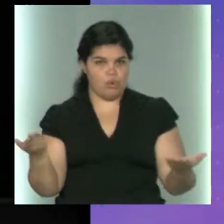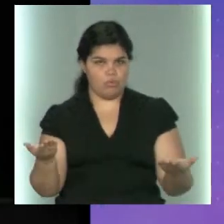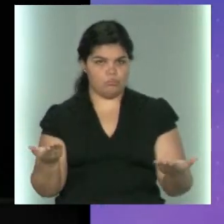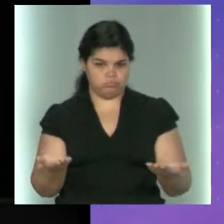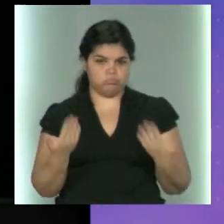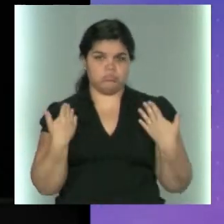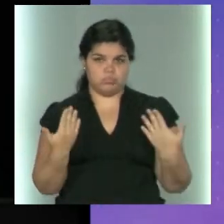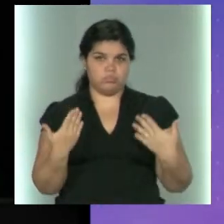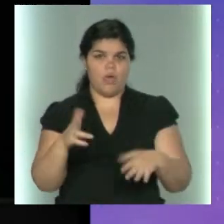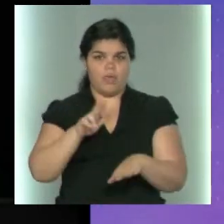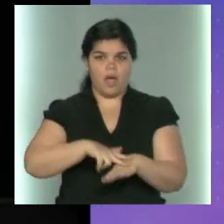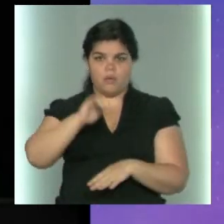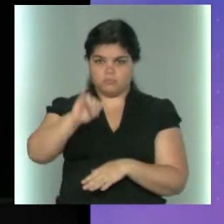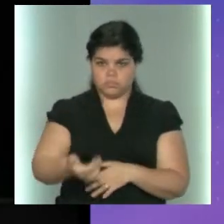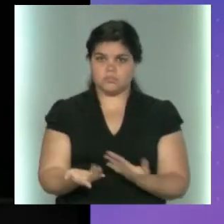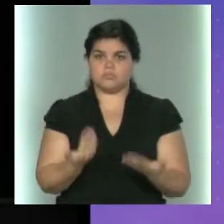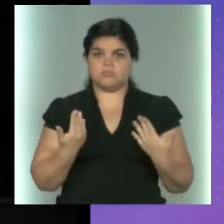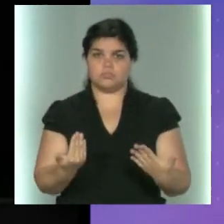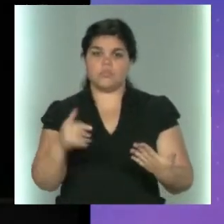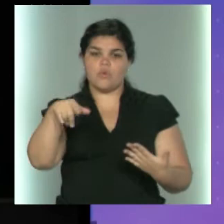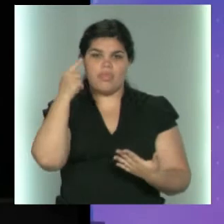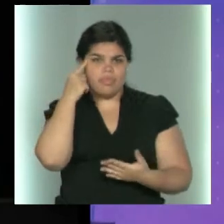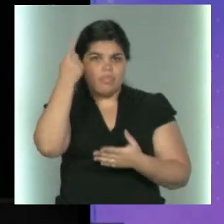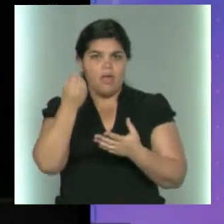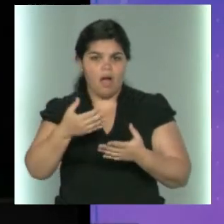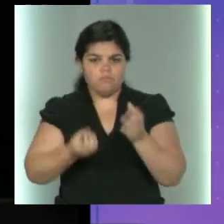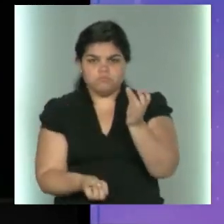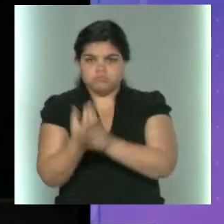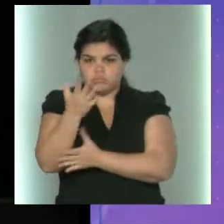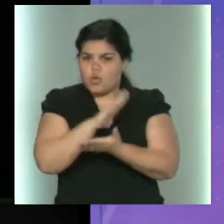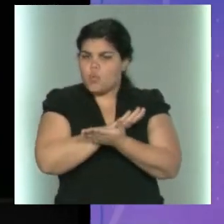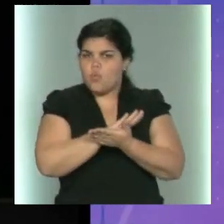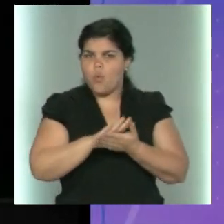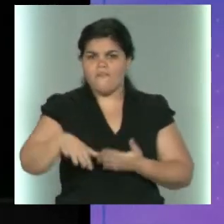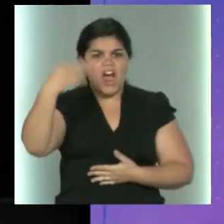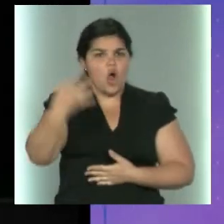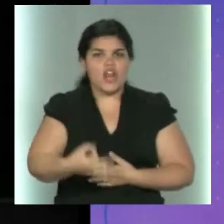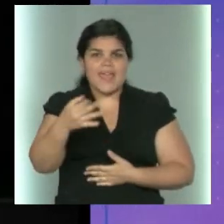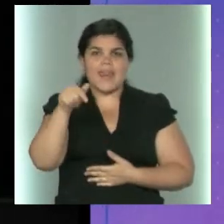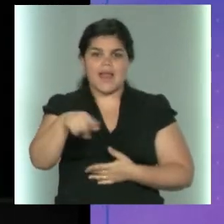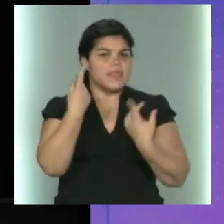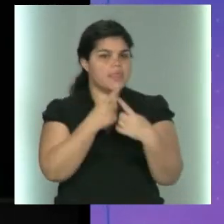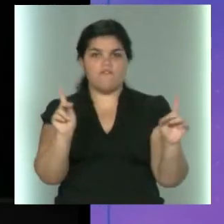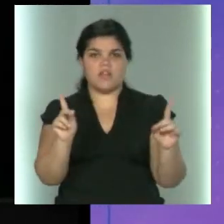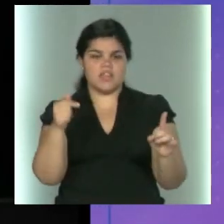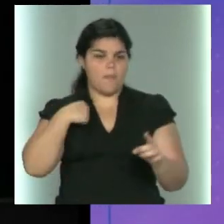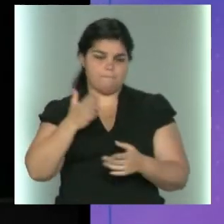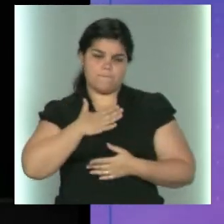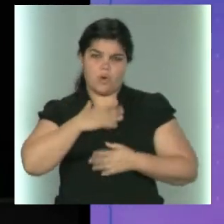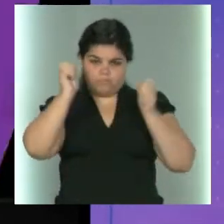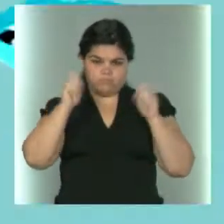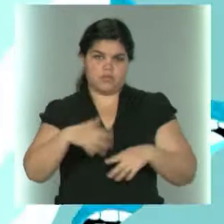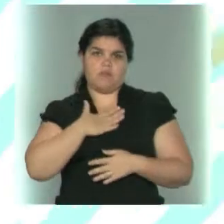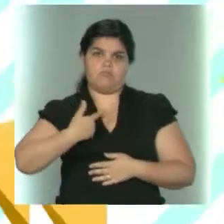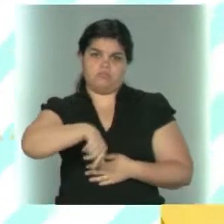capacidad de concebir una idea genial, nueva, original, diferente, es propio de nuestra condición